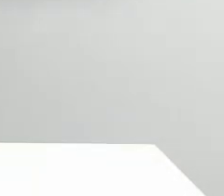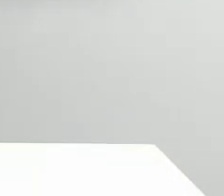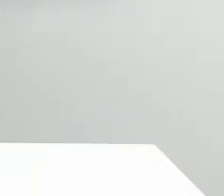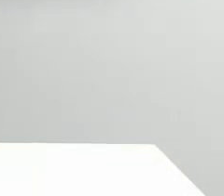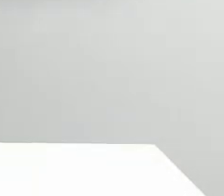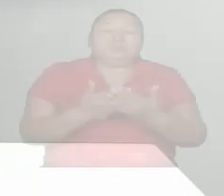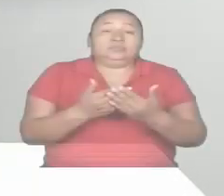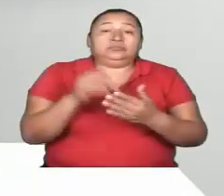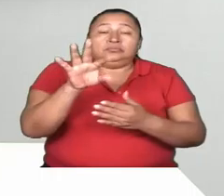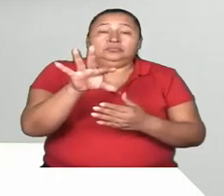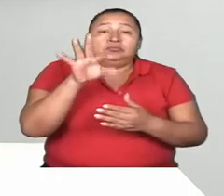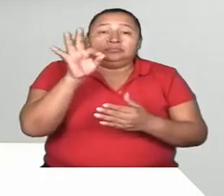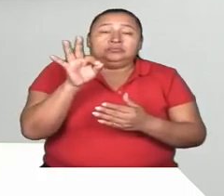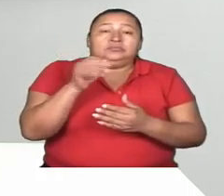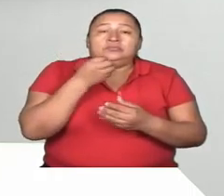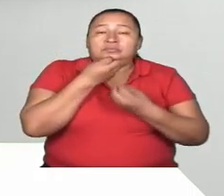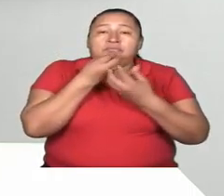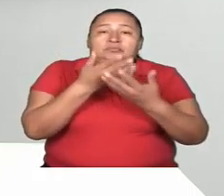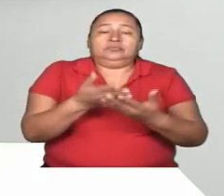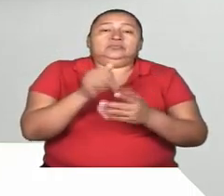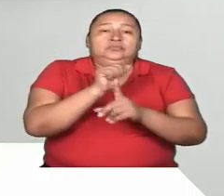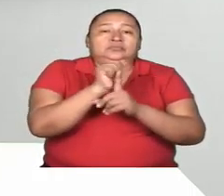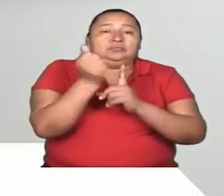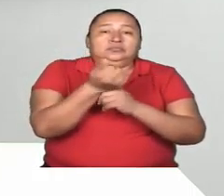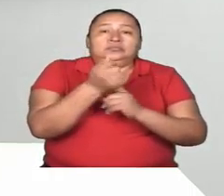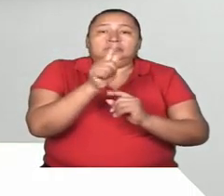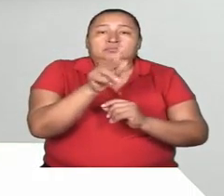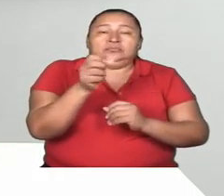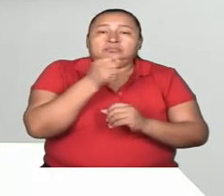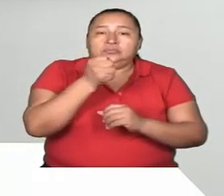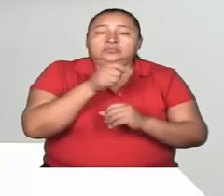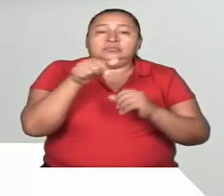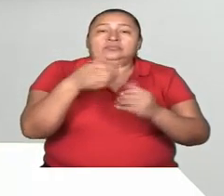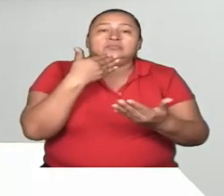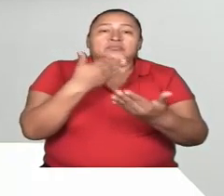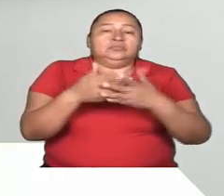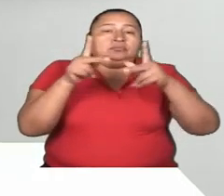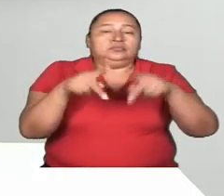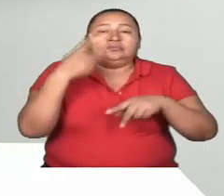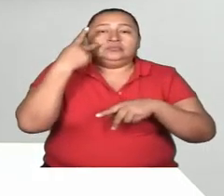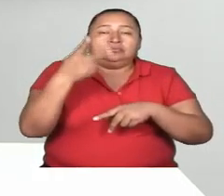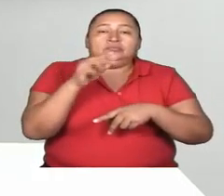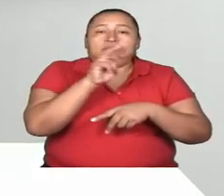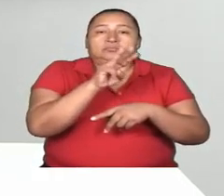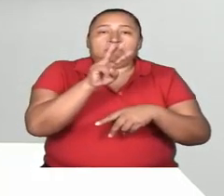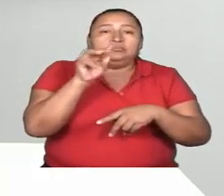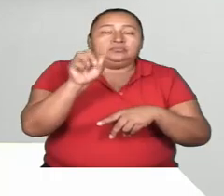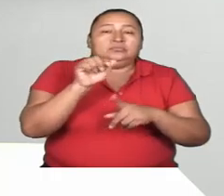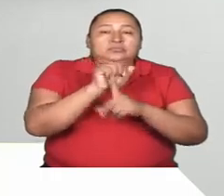Gracias por preferir informarse a través de Noticias Asamblea TV. También agradecemos a quienes nos siguen a través de nuestro sitio web